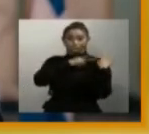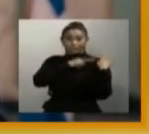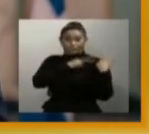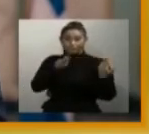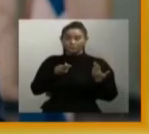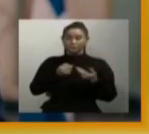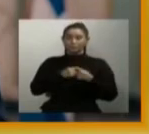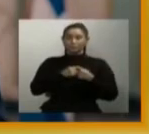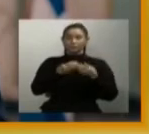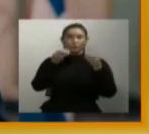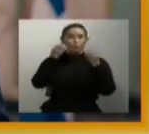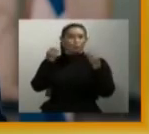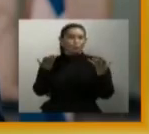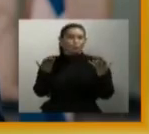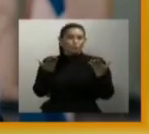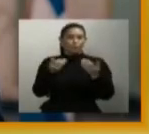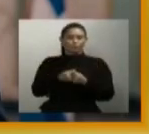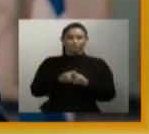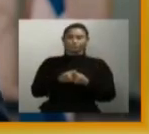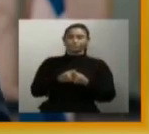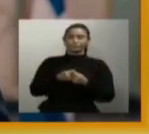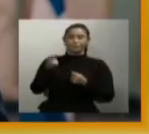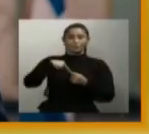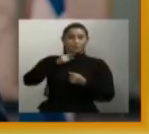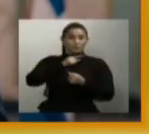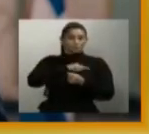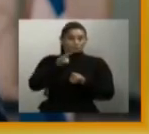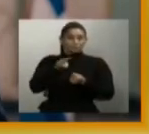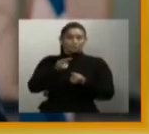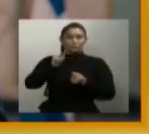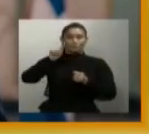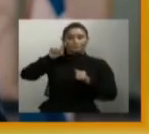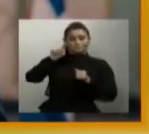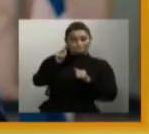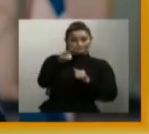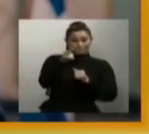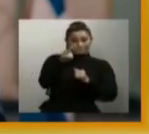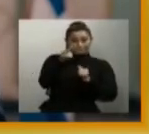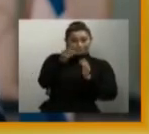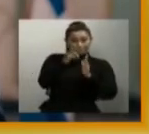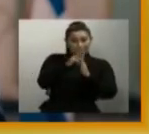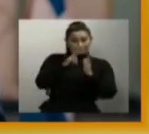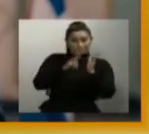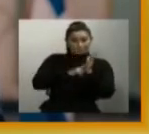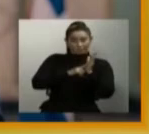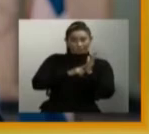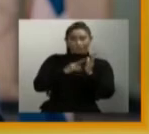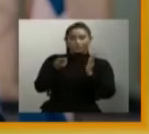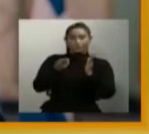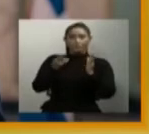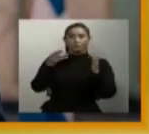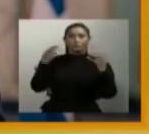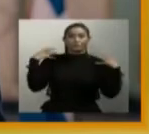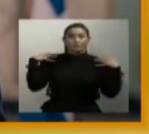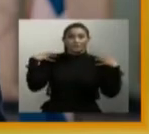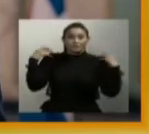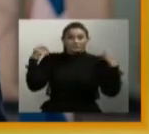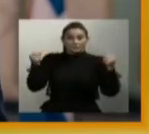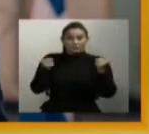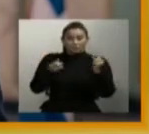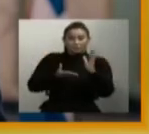subsidios porque lo que hacen es que los dirigentes sobre todo esos esas asociaciones choferiles los dirigentes de esas asociaciones